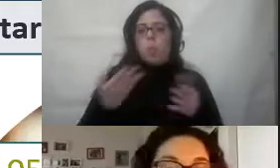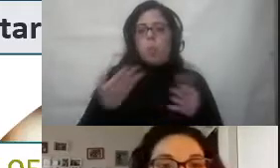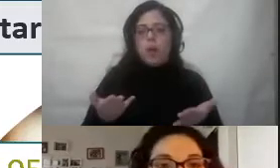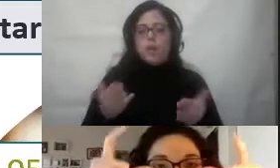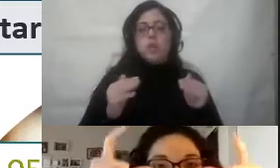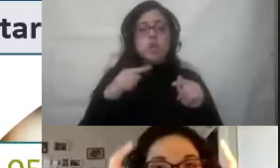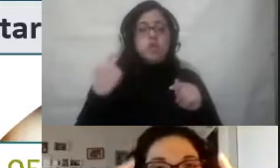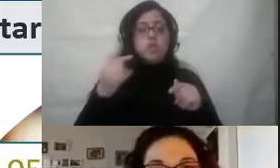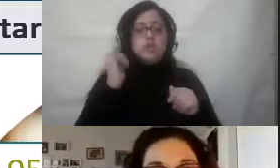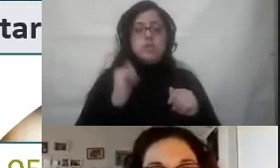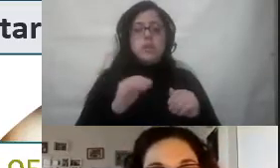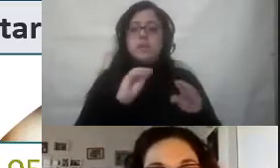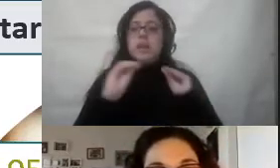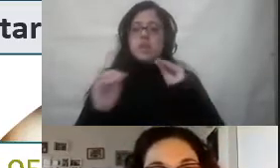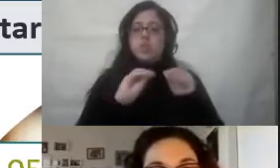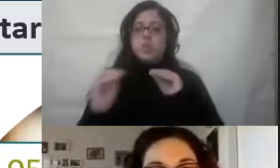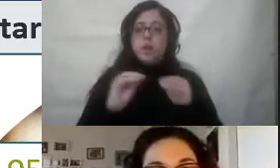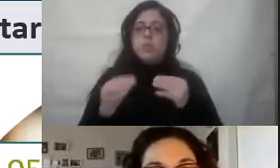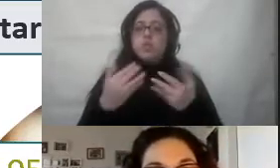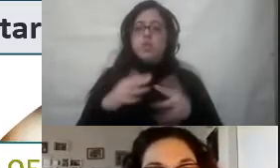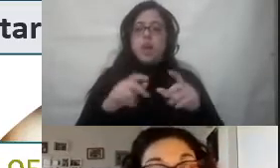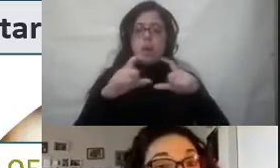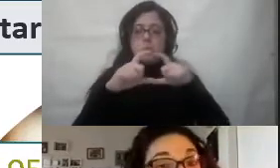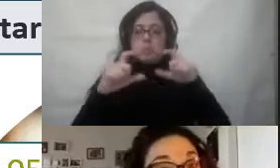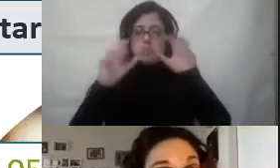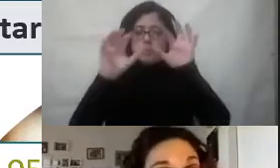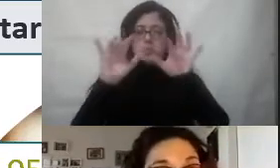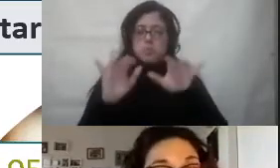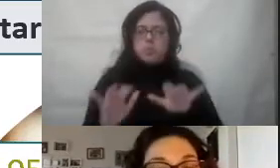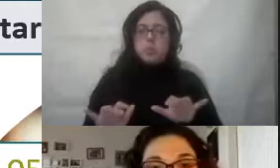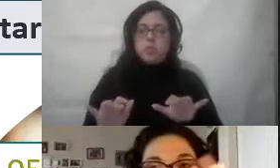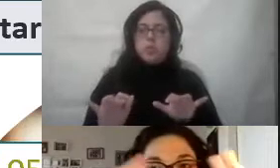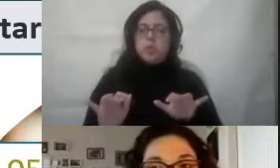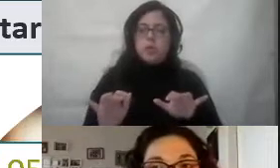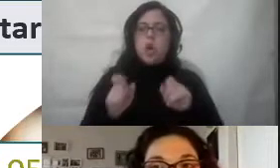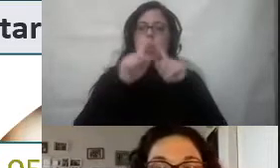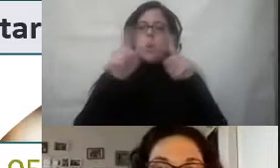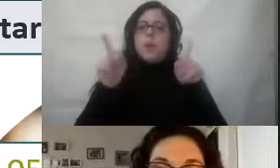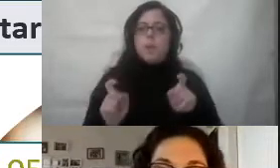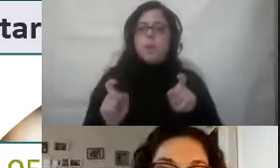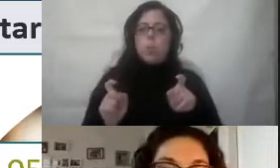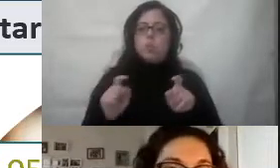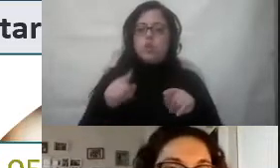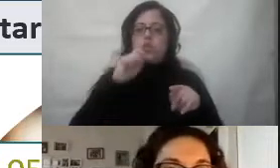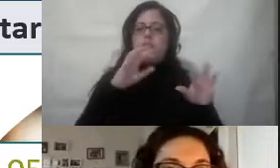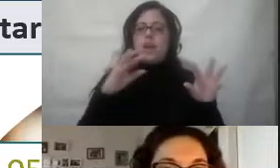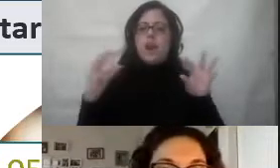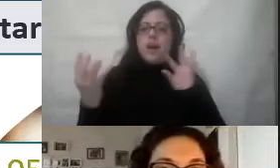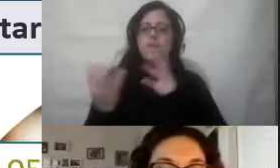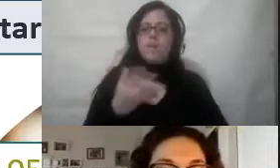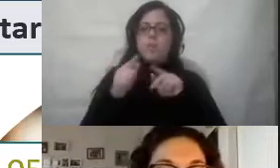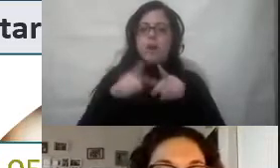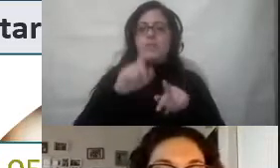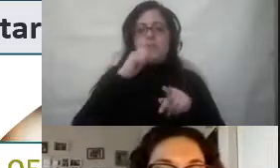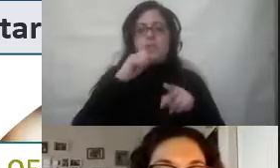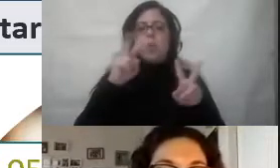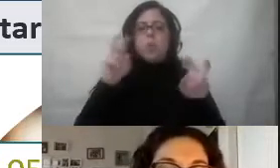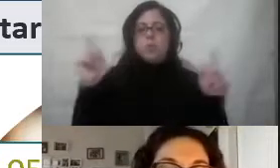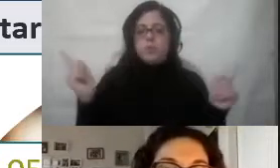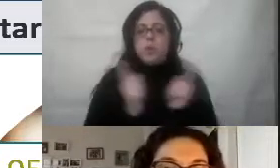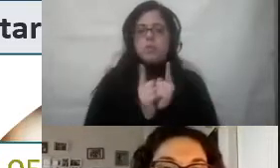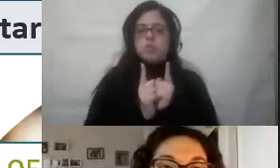sugerimos hacer un pequeño texto que nos lleve a plantear una pregunta, ¿ya? Esa sería la forma. Y aquí tenemos una versión bien resumida al